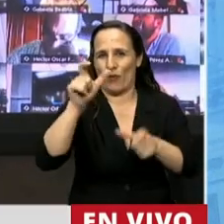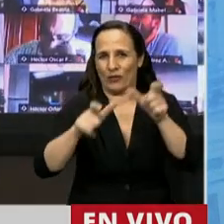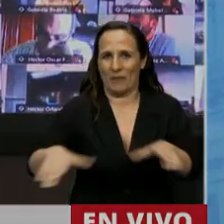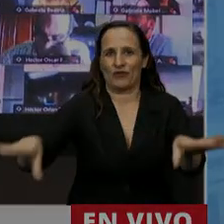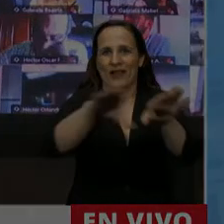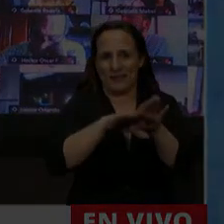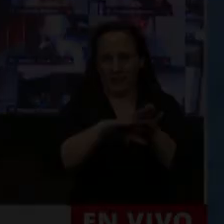Gracias, diputada.